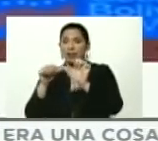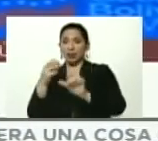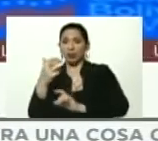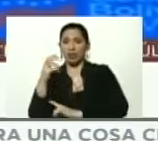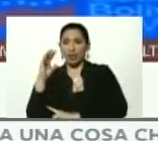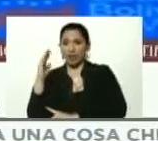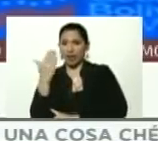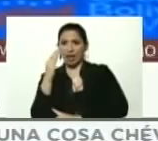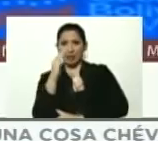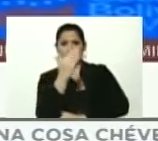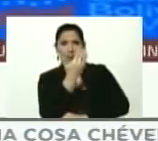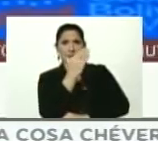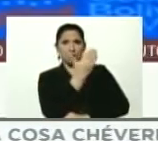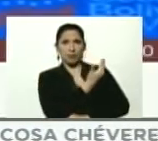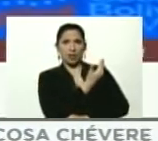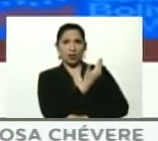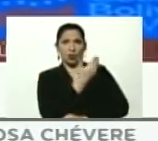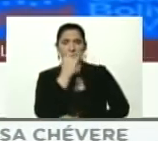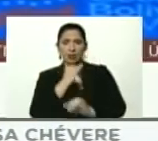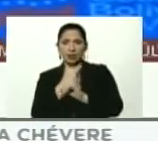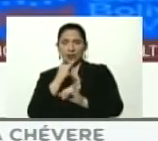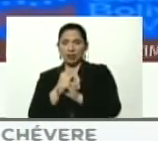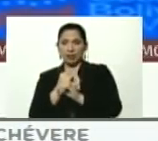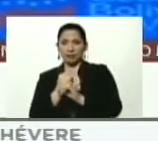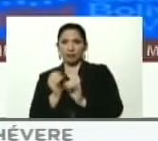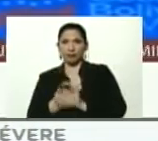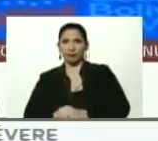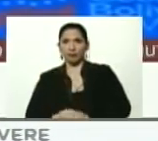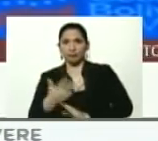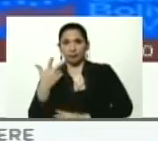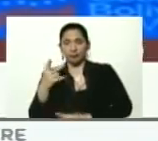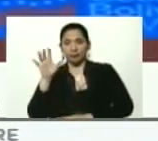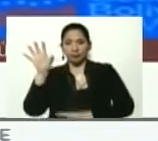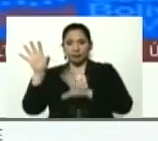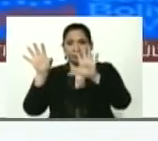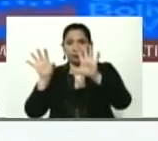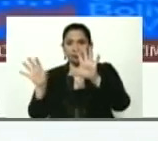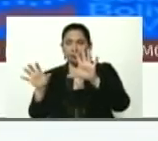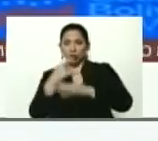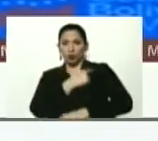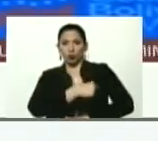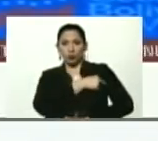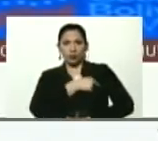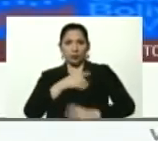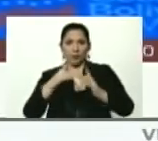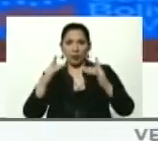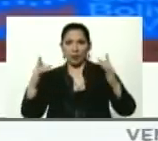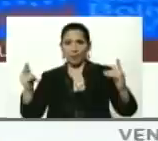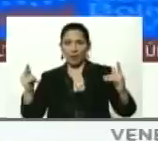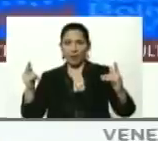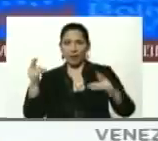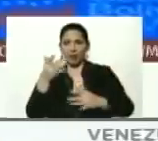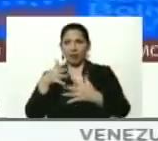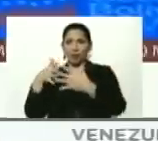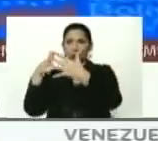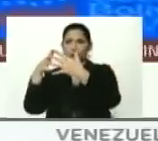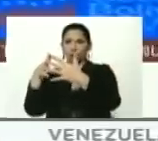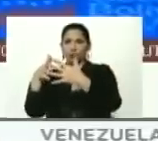en servidores en estos 3 países, Suiza, Panamá y Estados